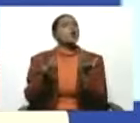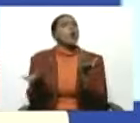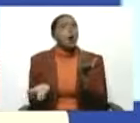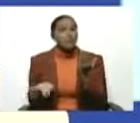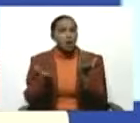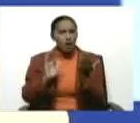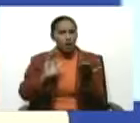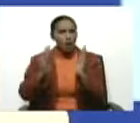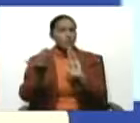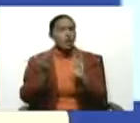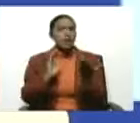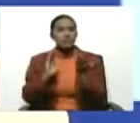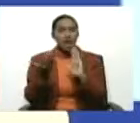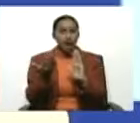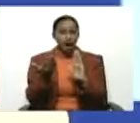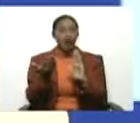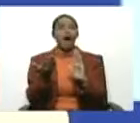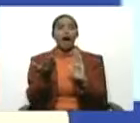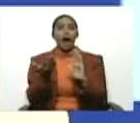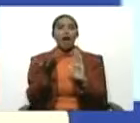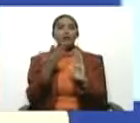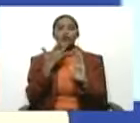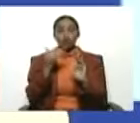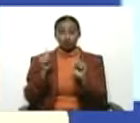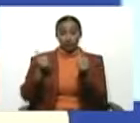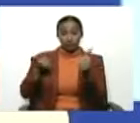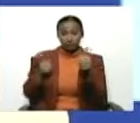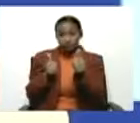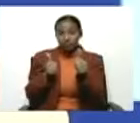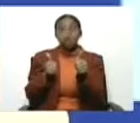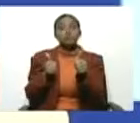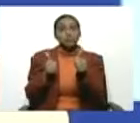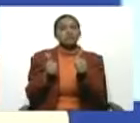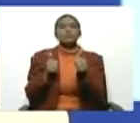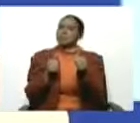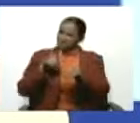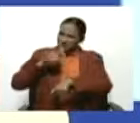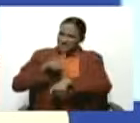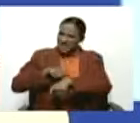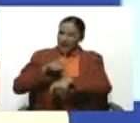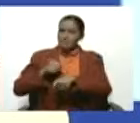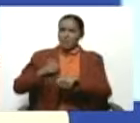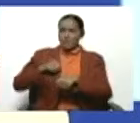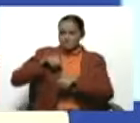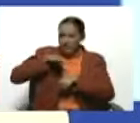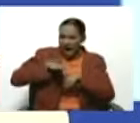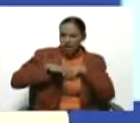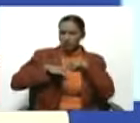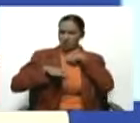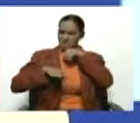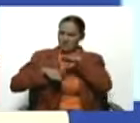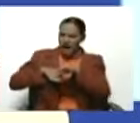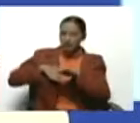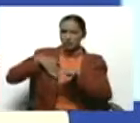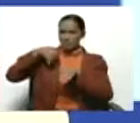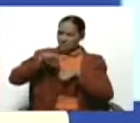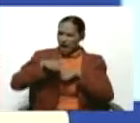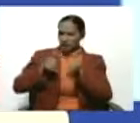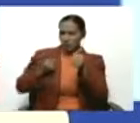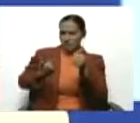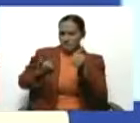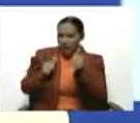y otra que se llama la ventaja del que llega más tarde esa ventaja comparativa te permite o